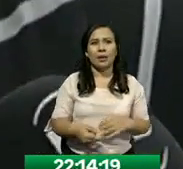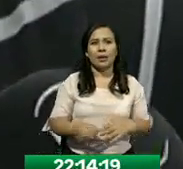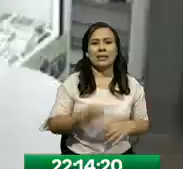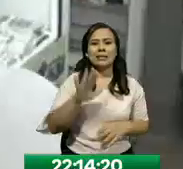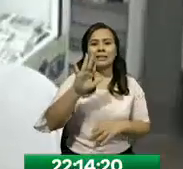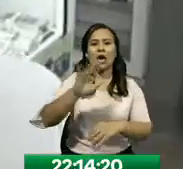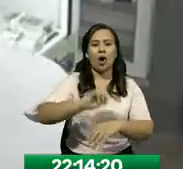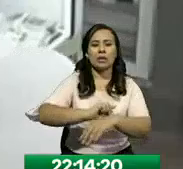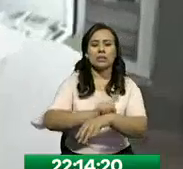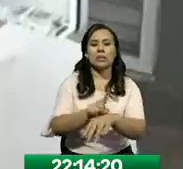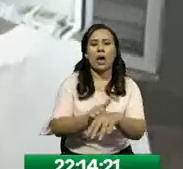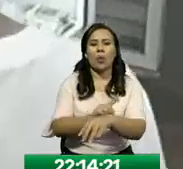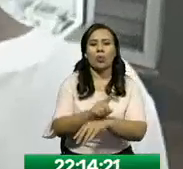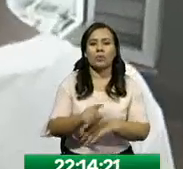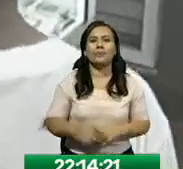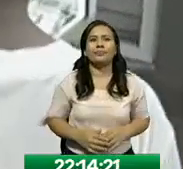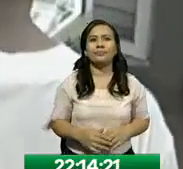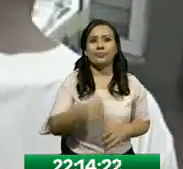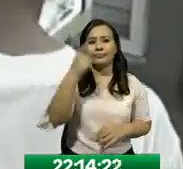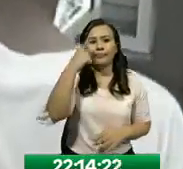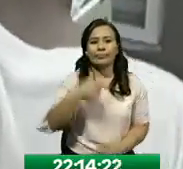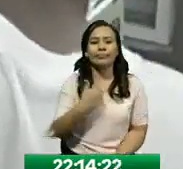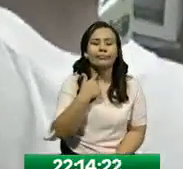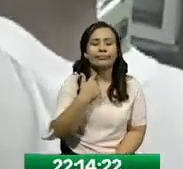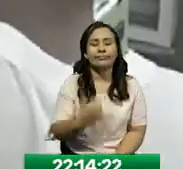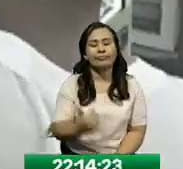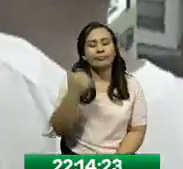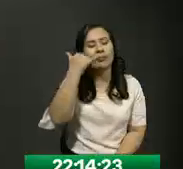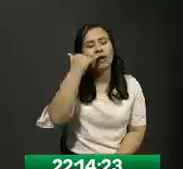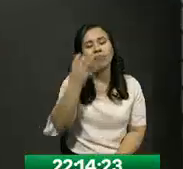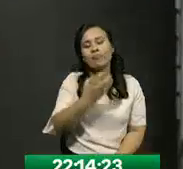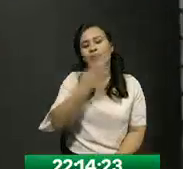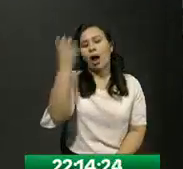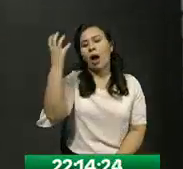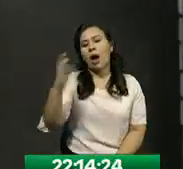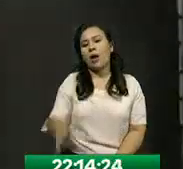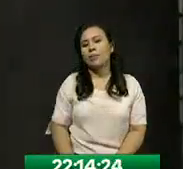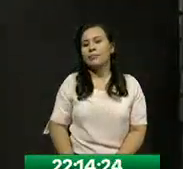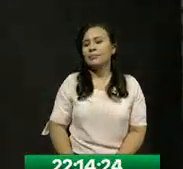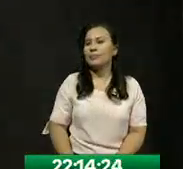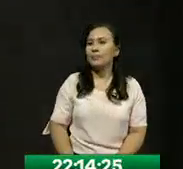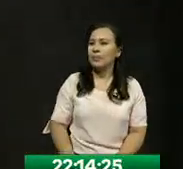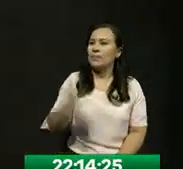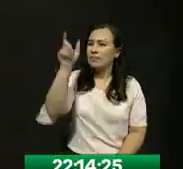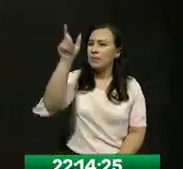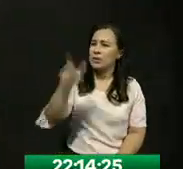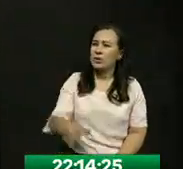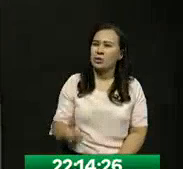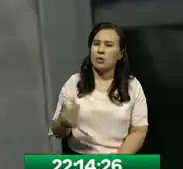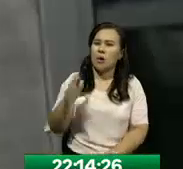segundos. Mientras que este señor está sin teléfono e indignado de no haber localizado al presunto